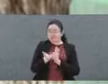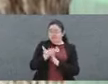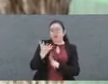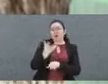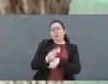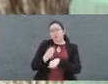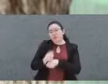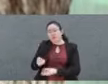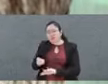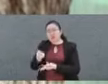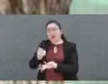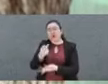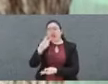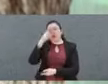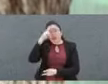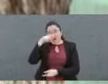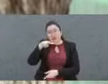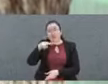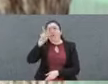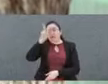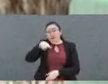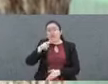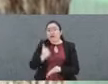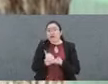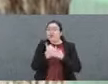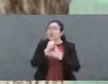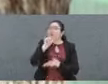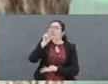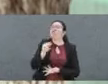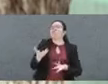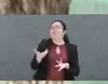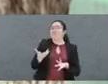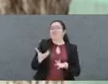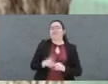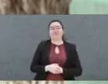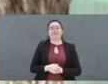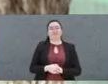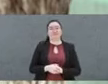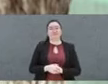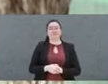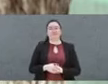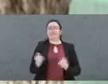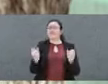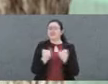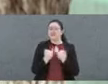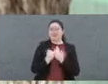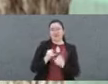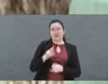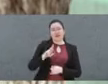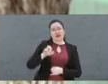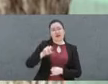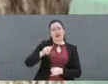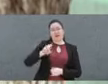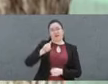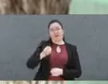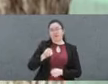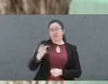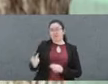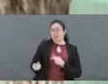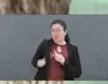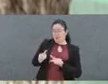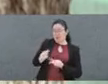problemas. Entonces, en el caso del agua, nos preguntaba Armando, ¿cuánta inversión ha habido aquí en